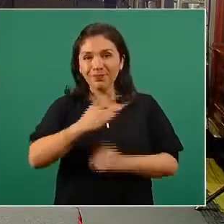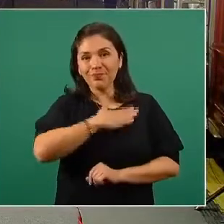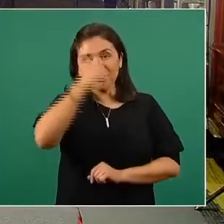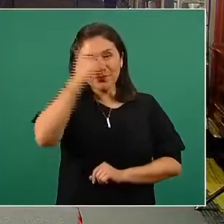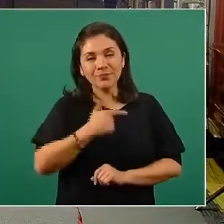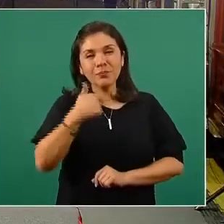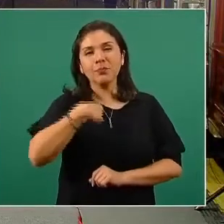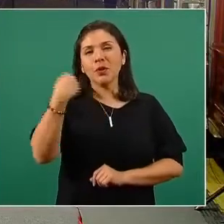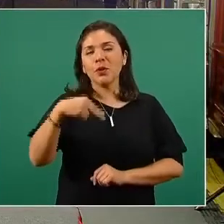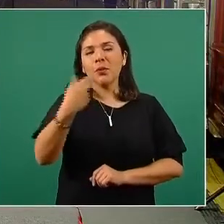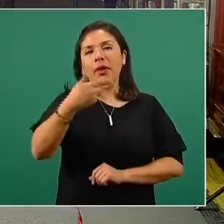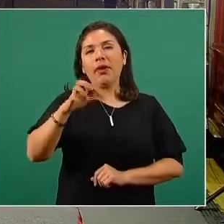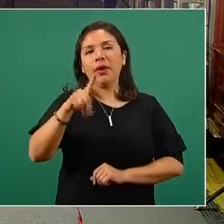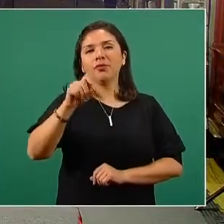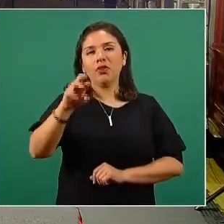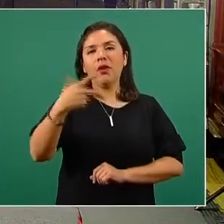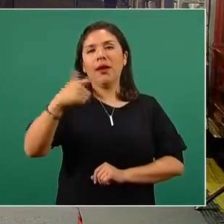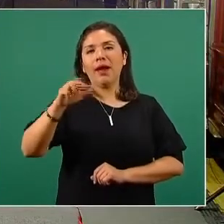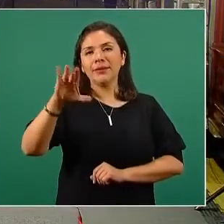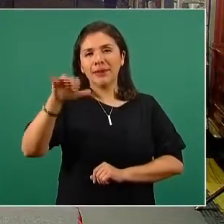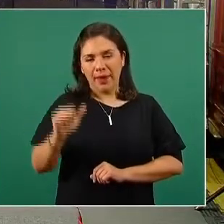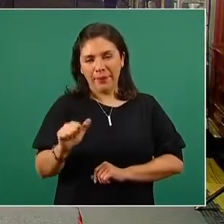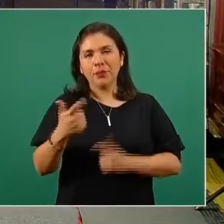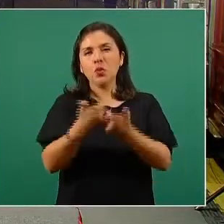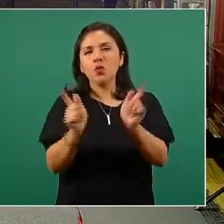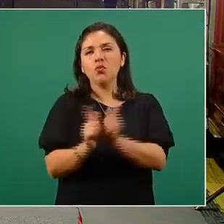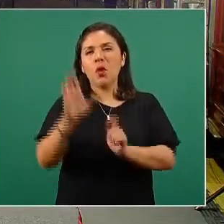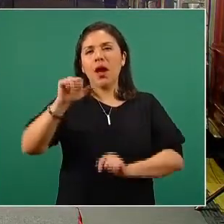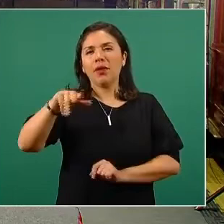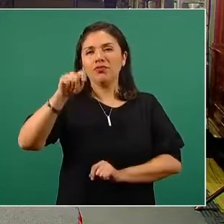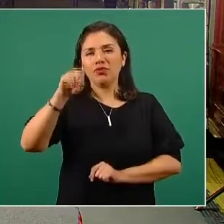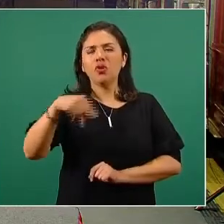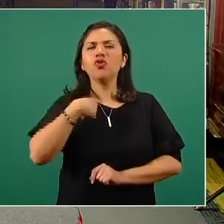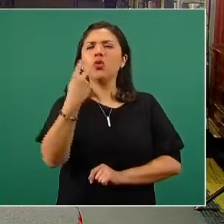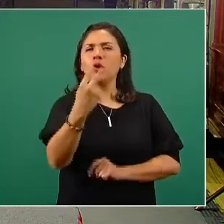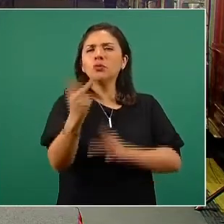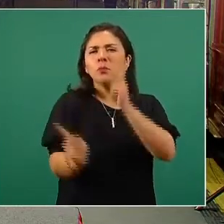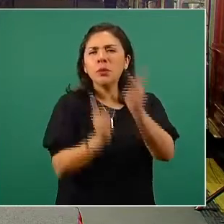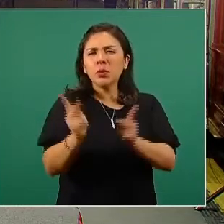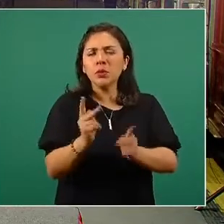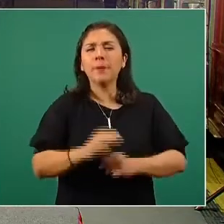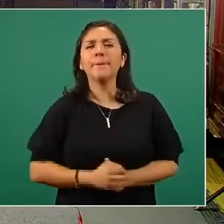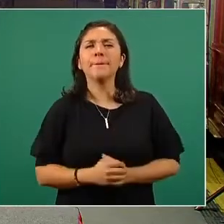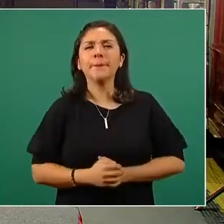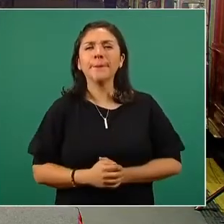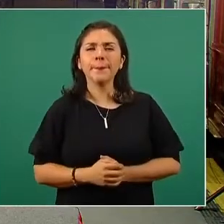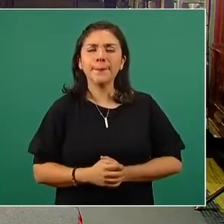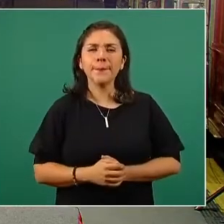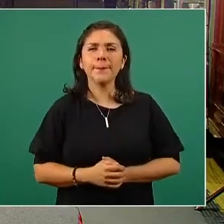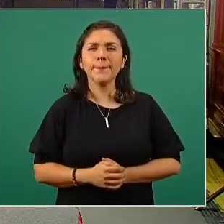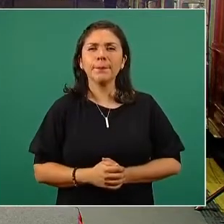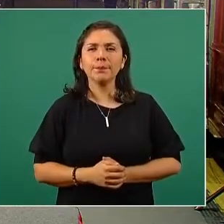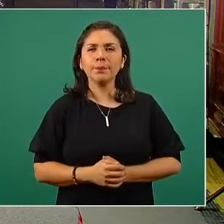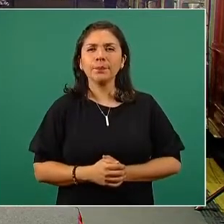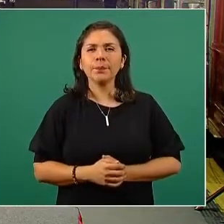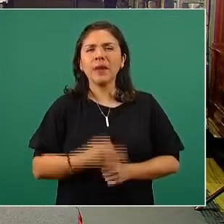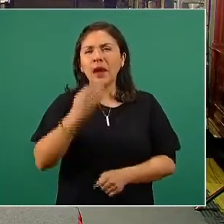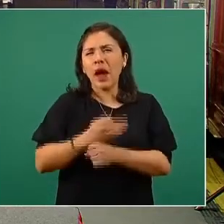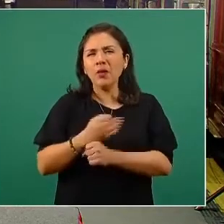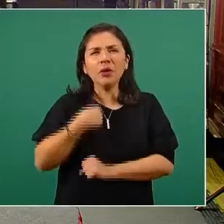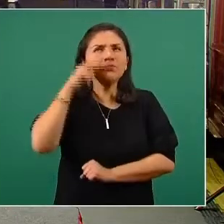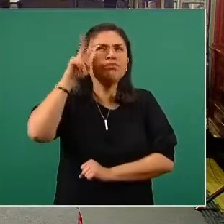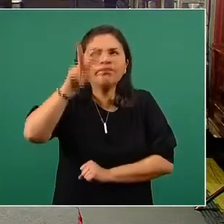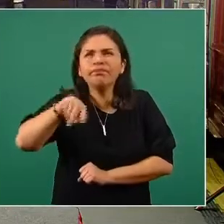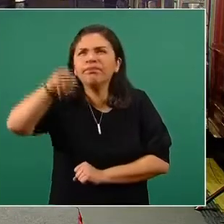noches. Héctor García, de Diario Basta y Grupo Cantón. Dos preguntas. Ahorita en las cifras que nos